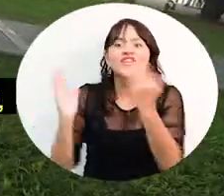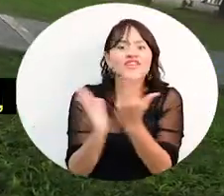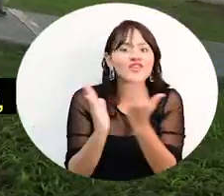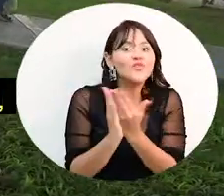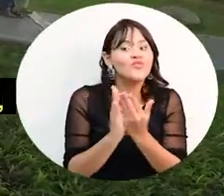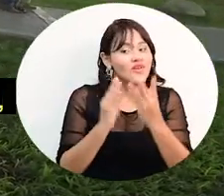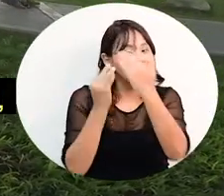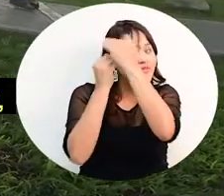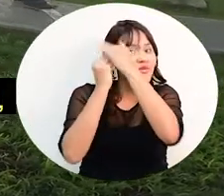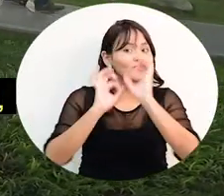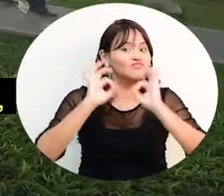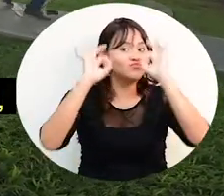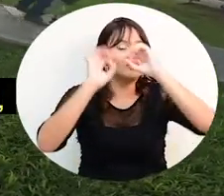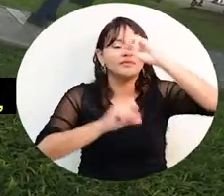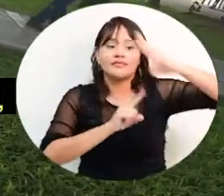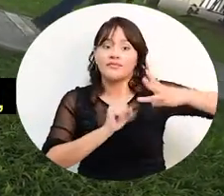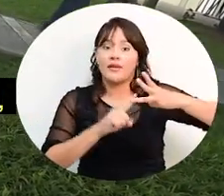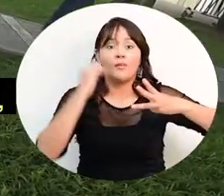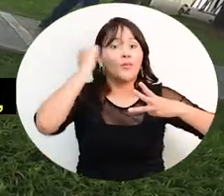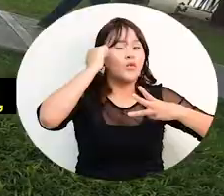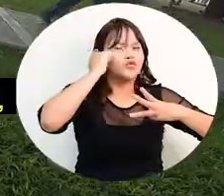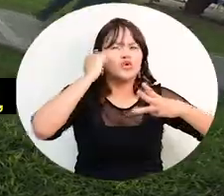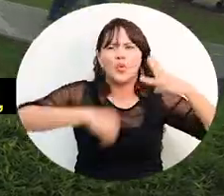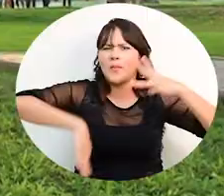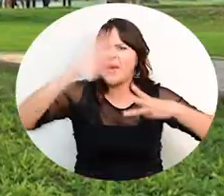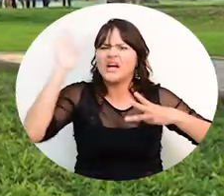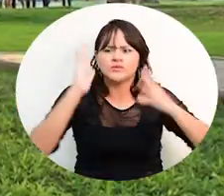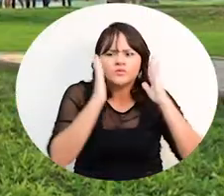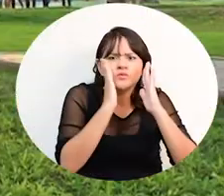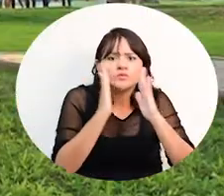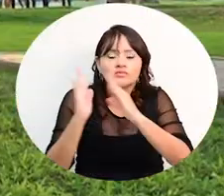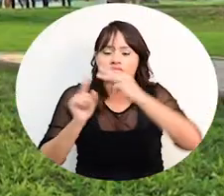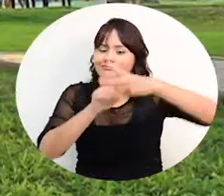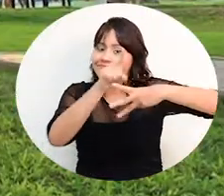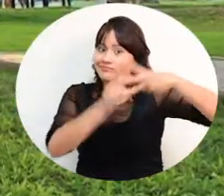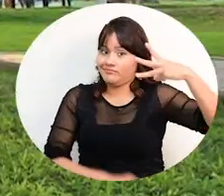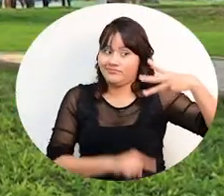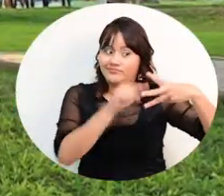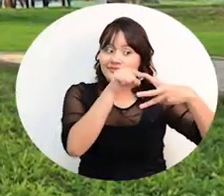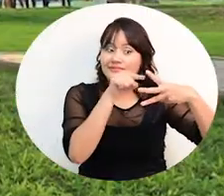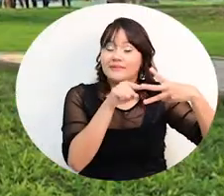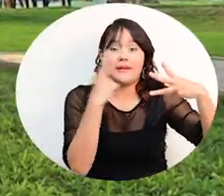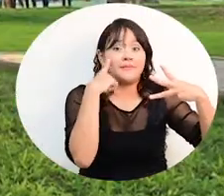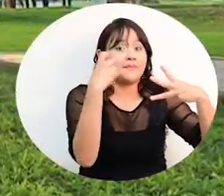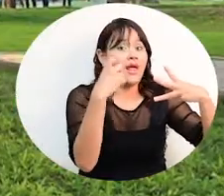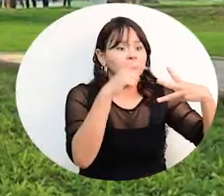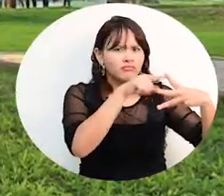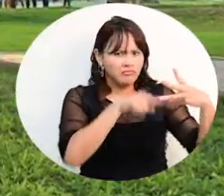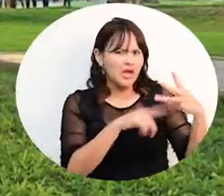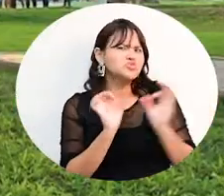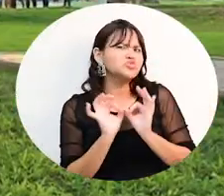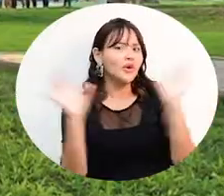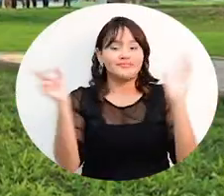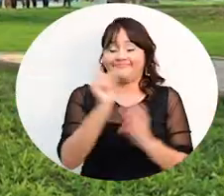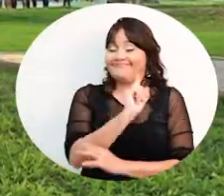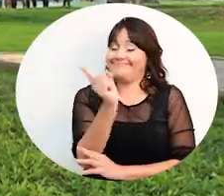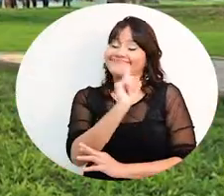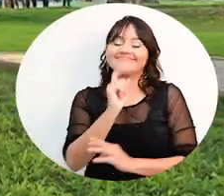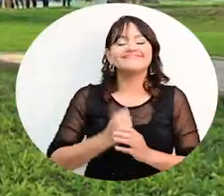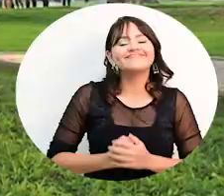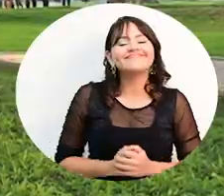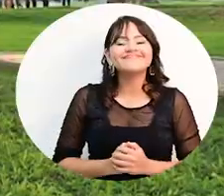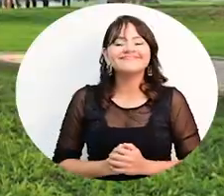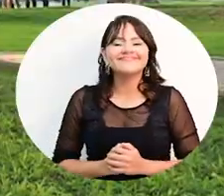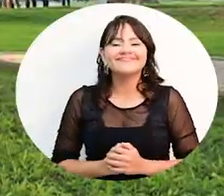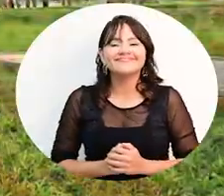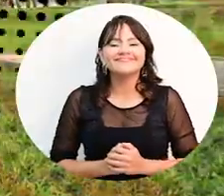Tres, los profesores que siempre están full pendientes. Entonces, es una combinación de estas tres, no es nada de suerte. Es combinación